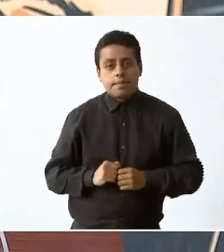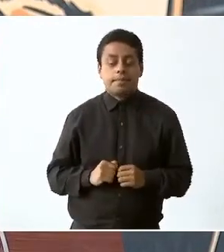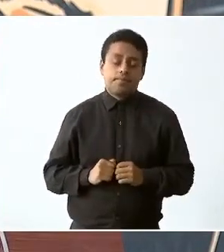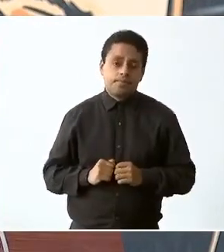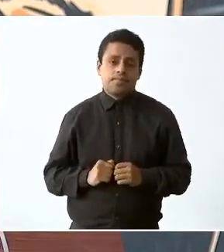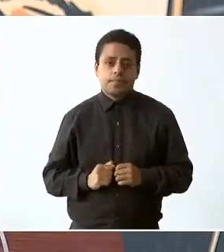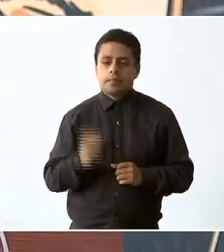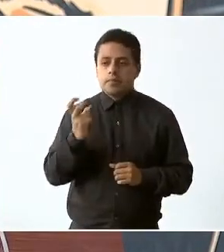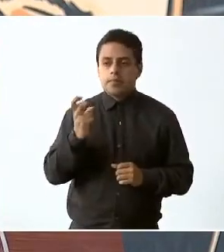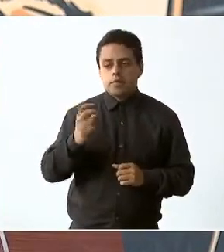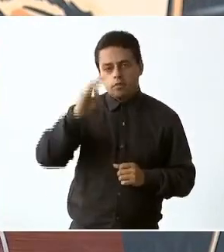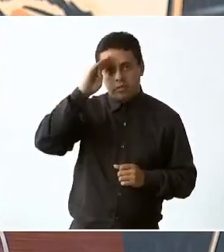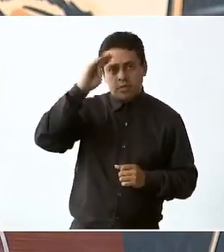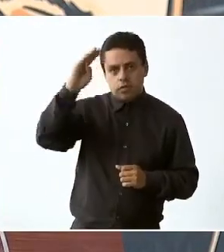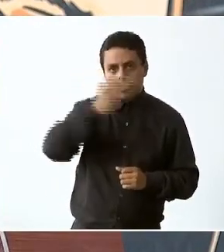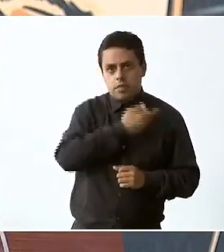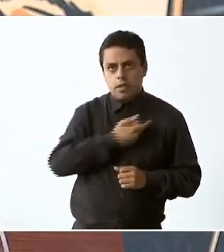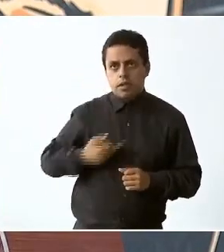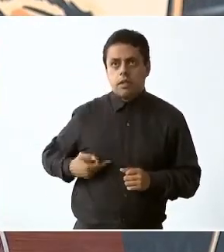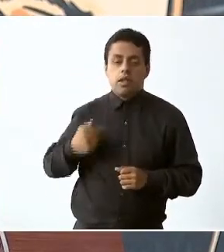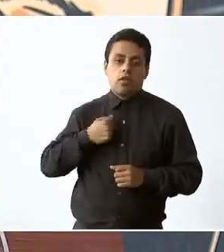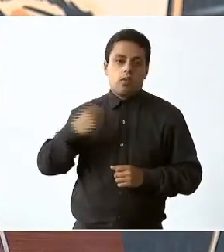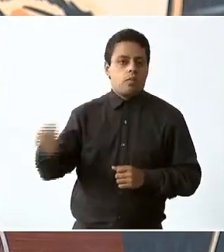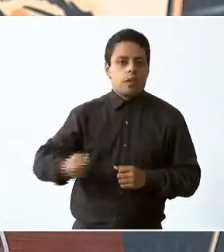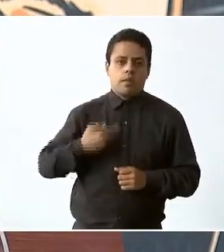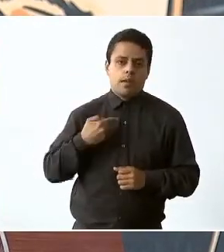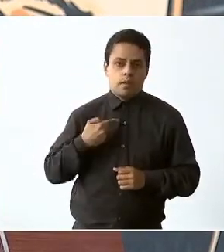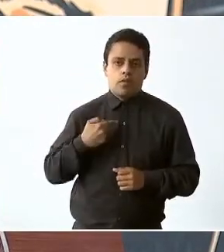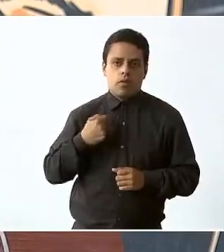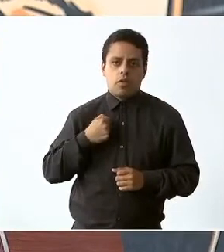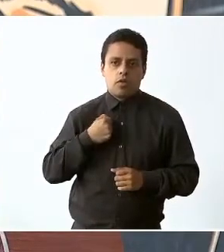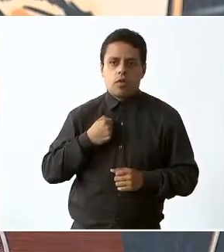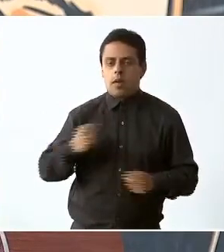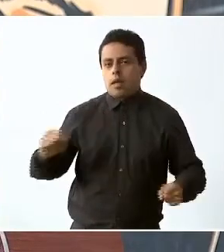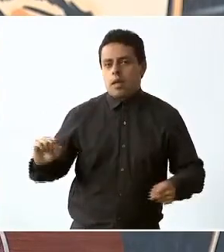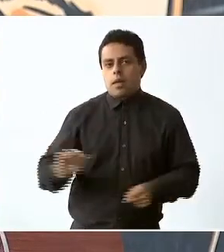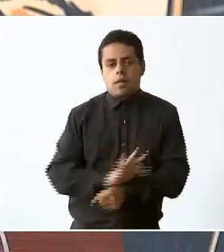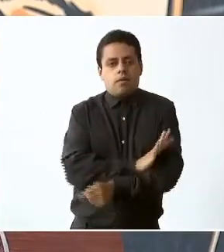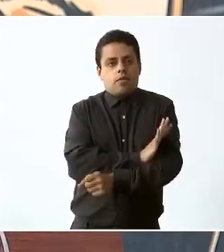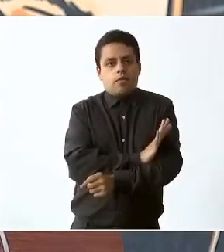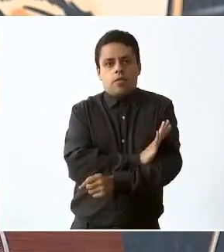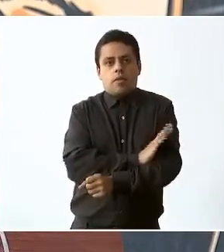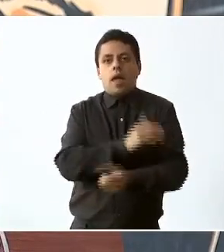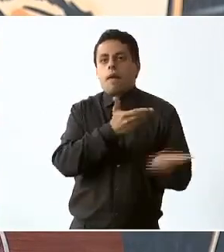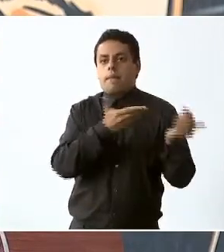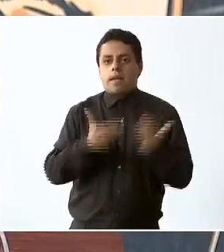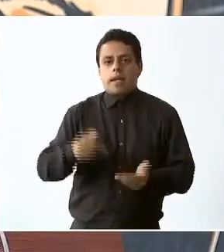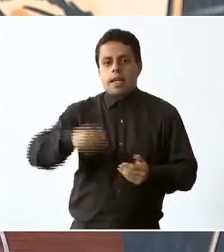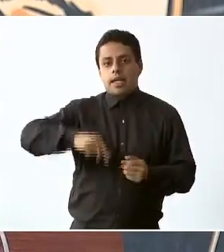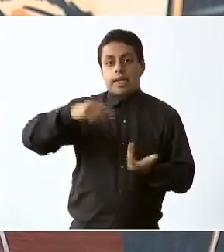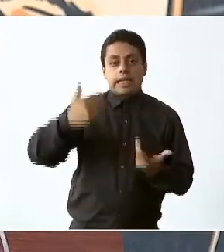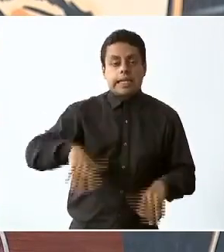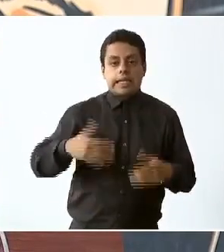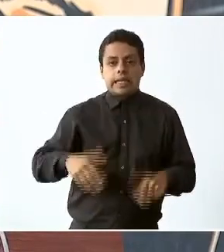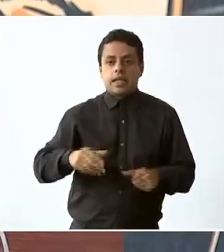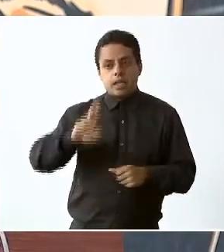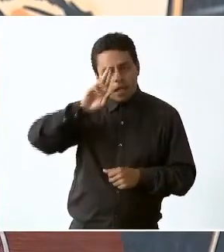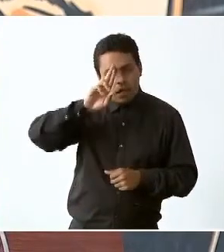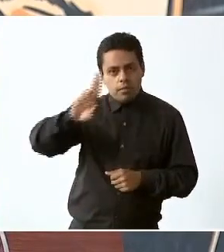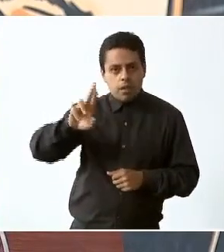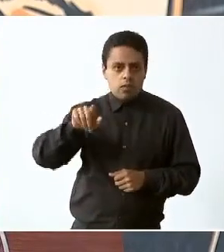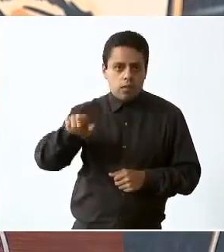eso, señor presidente, es un honor y una emoción participar en este homenaje nacional,